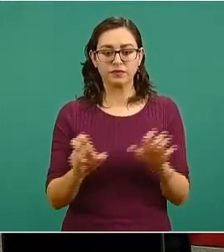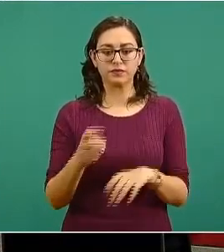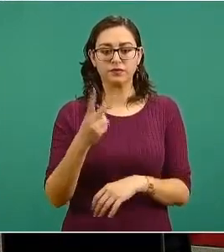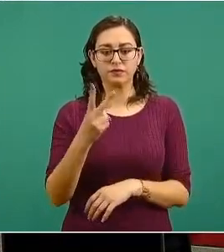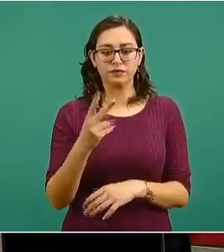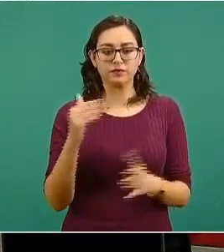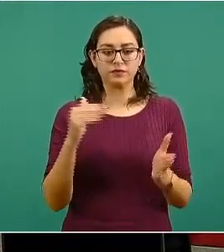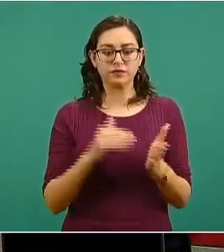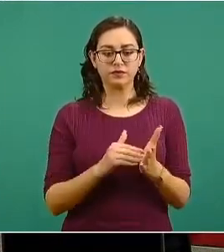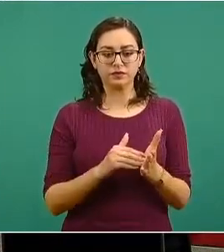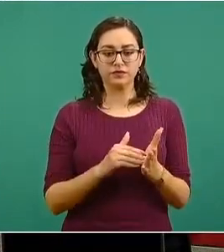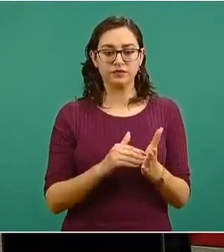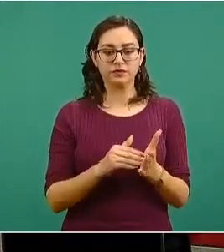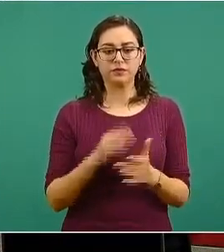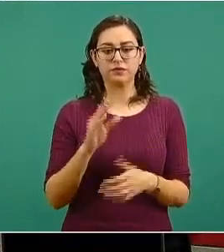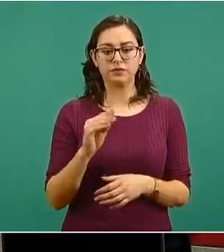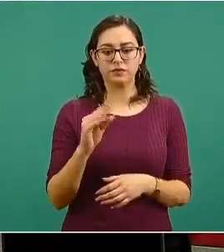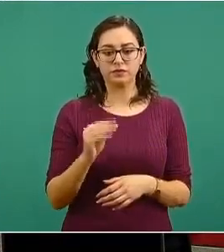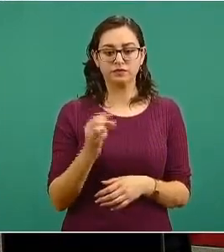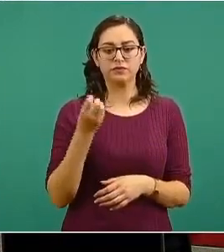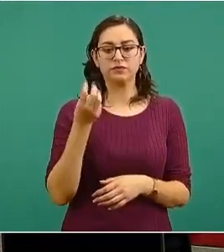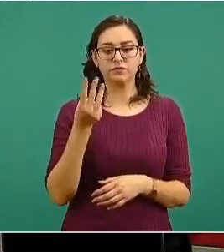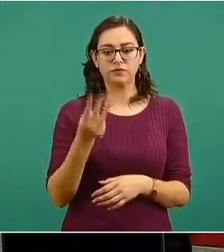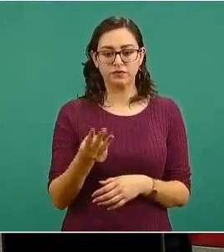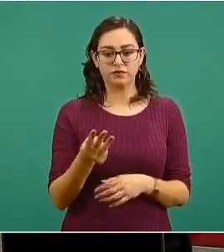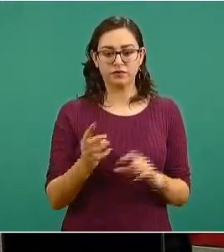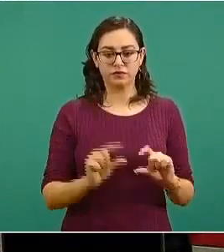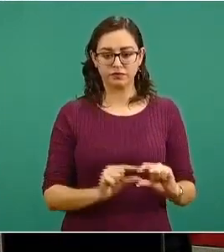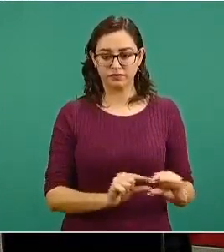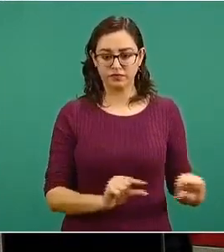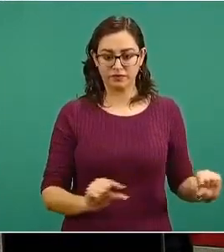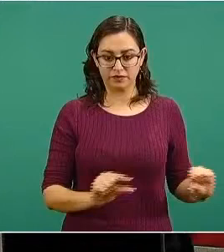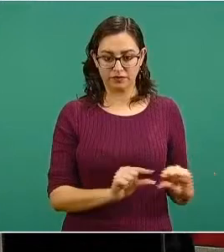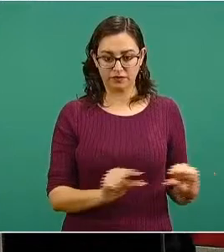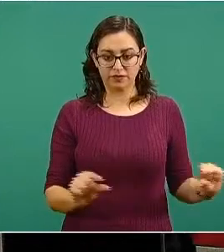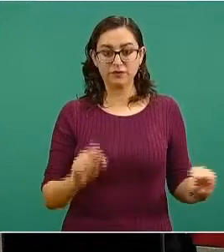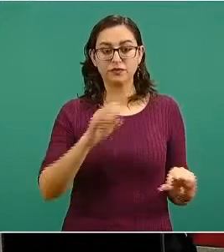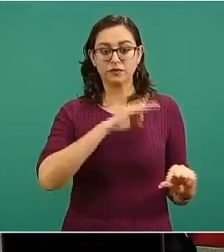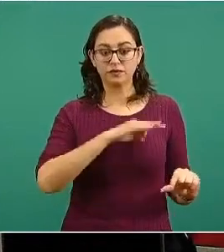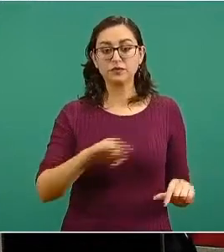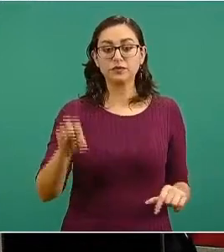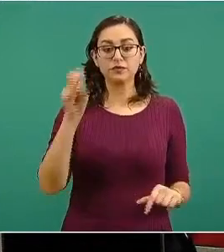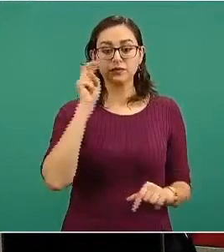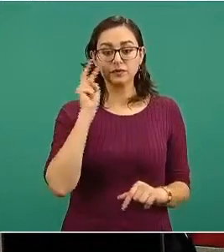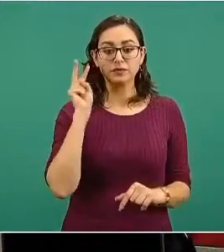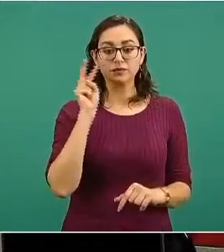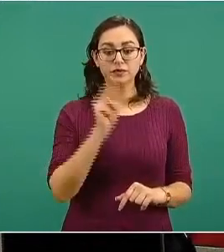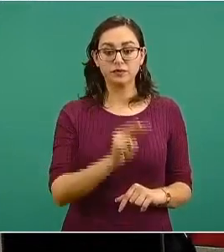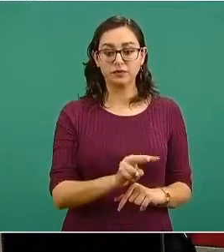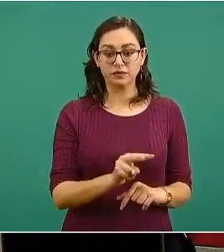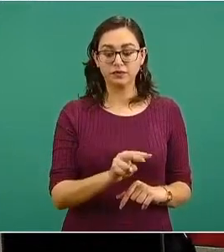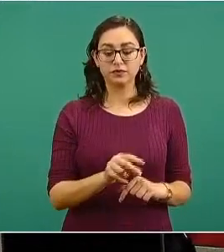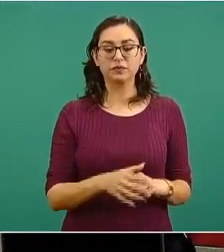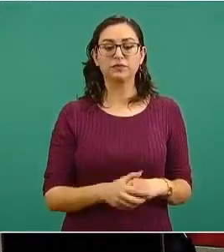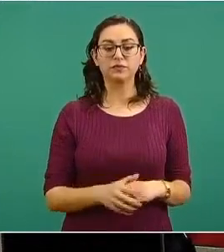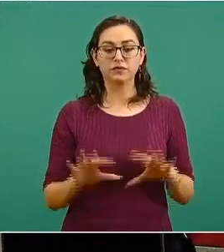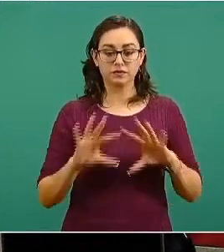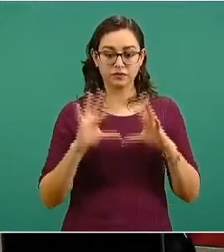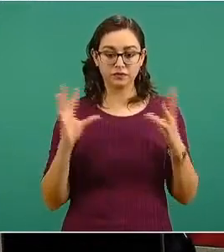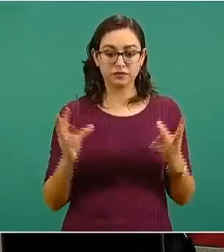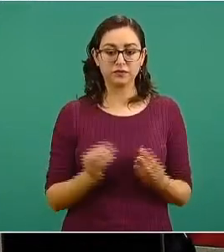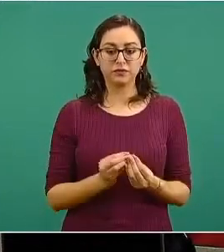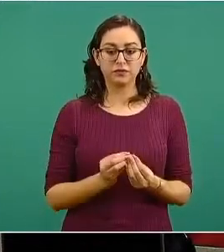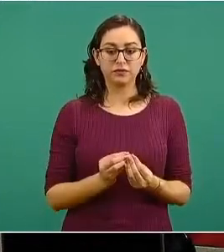1.802.093 casos estimados que se tienen en este cuadro inferior izquierdo de su pantalla en azul, tenemos un